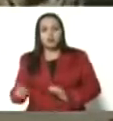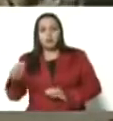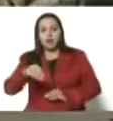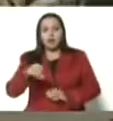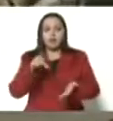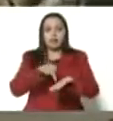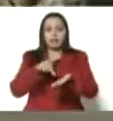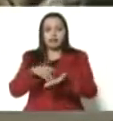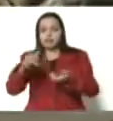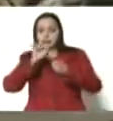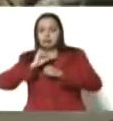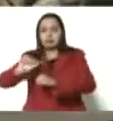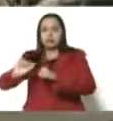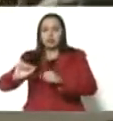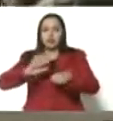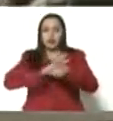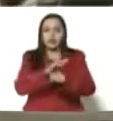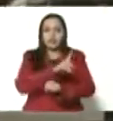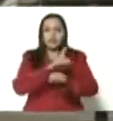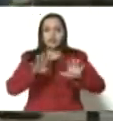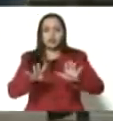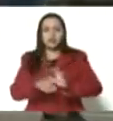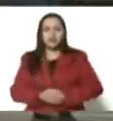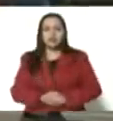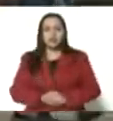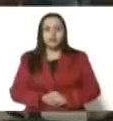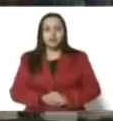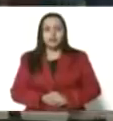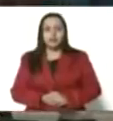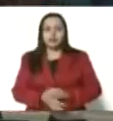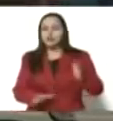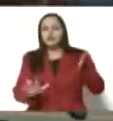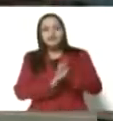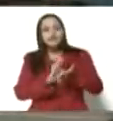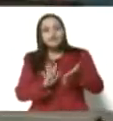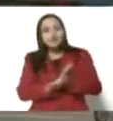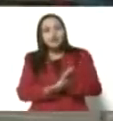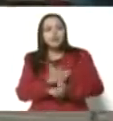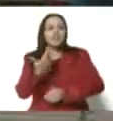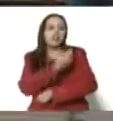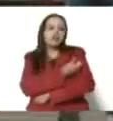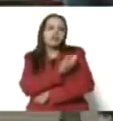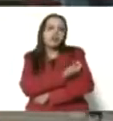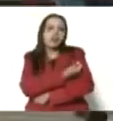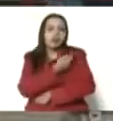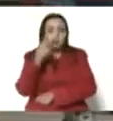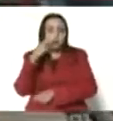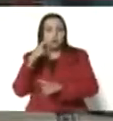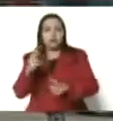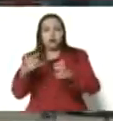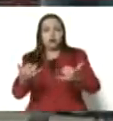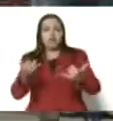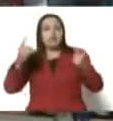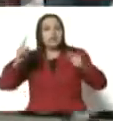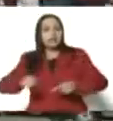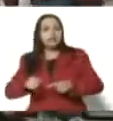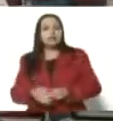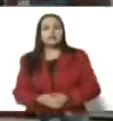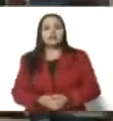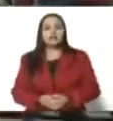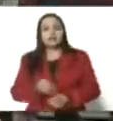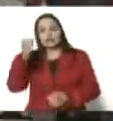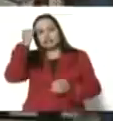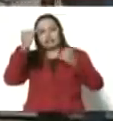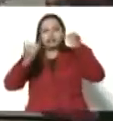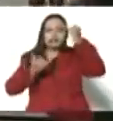lucha contra el COVID-19, no solamente en el ámbito de la vacunación, como lo apreciamos a esta hora, sino también que son